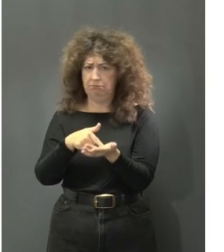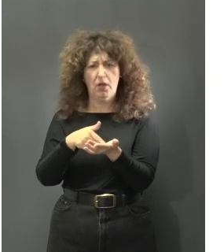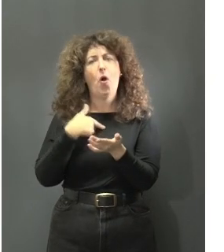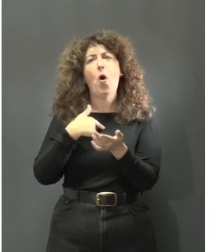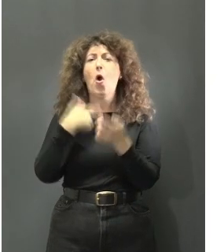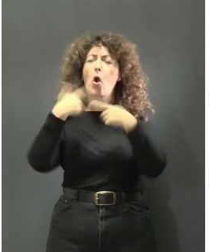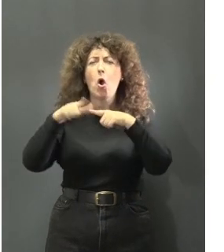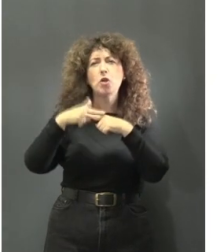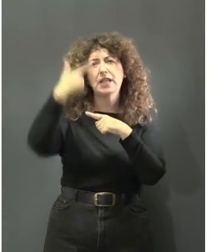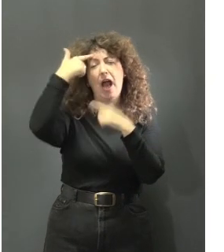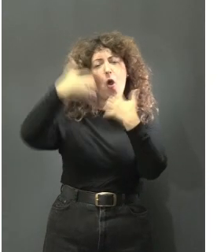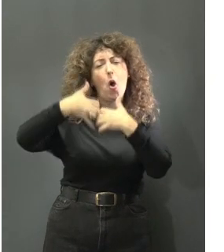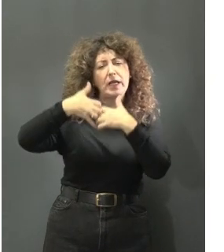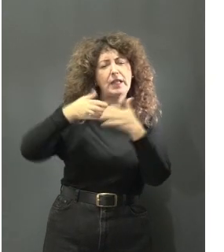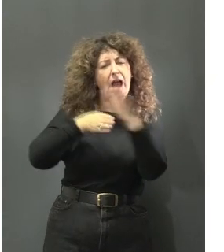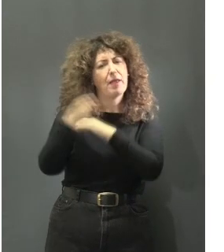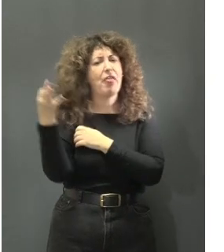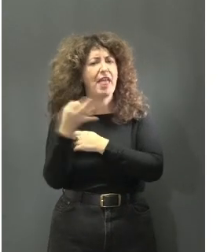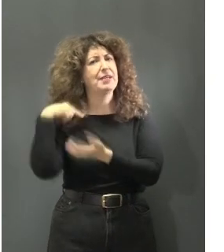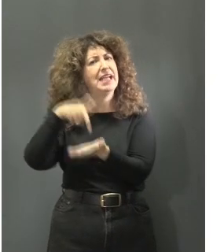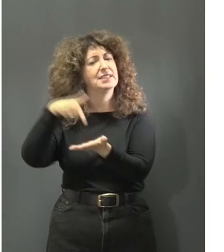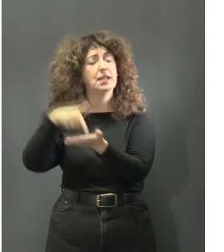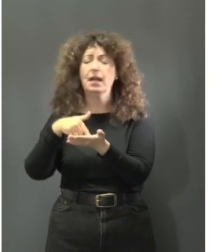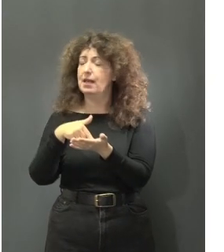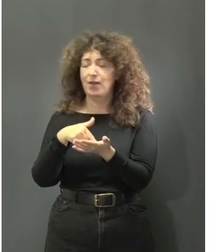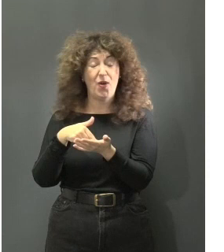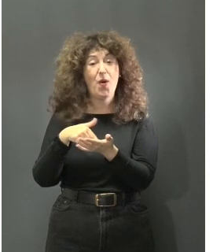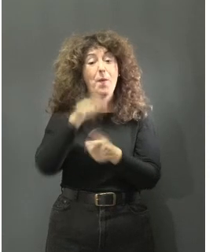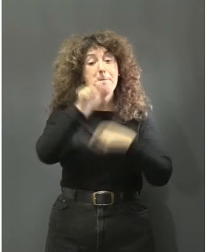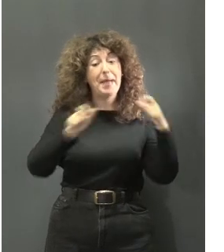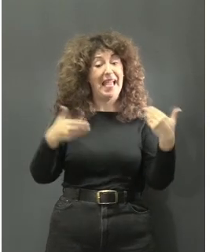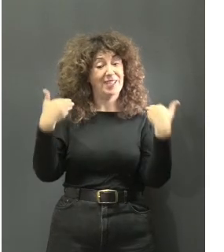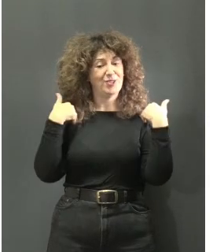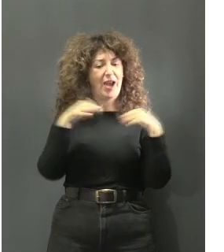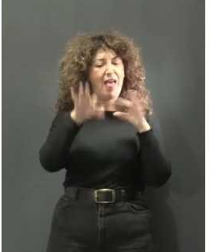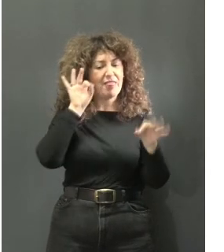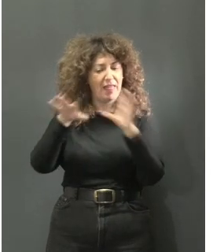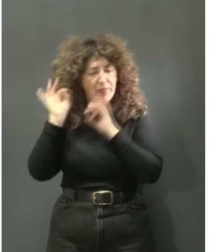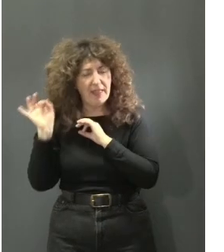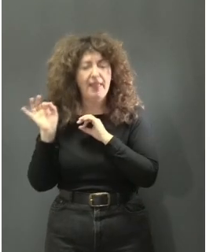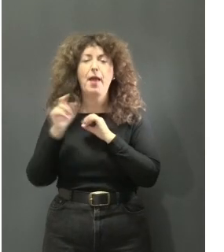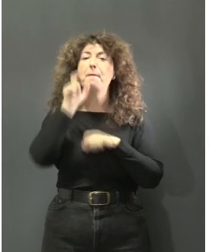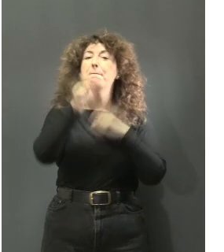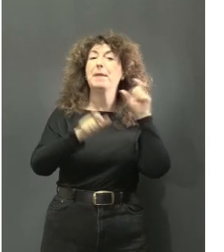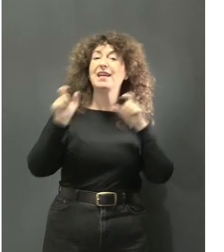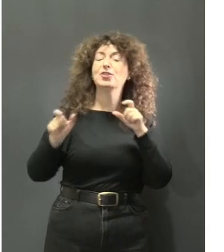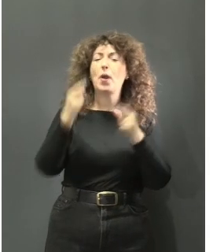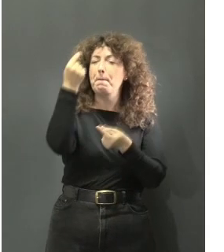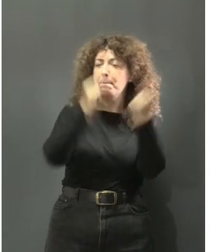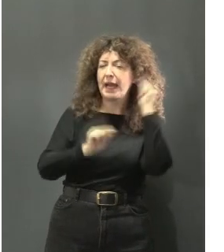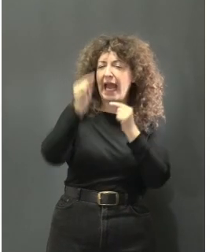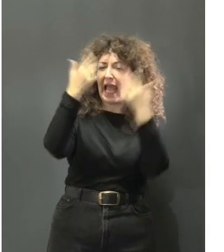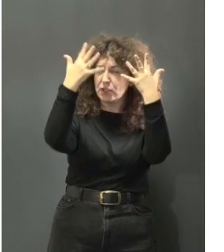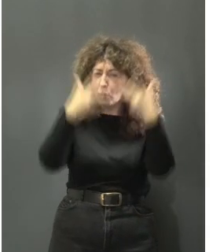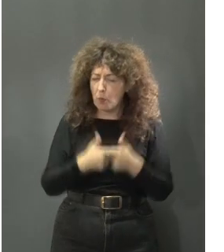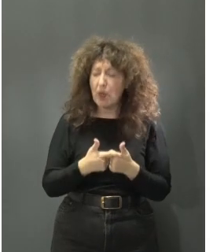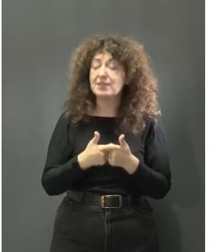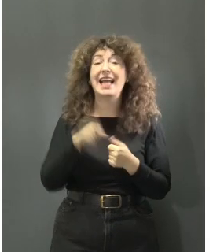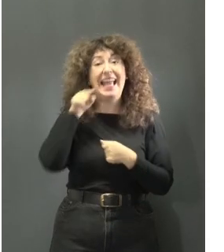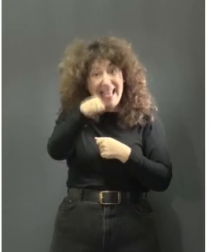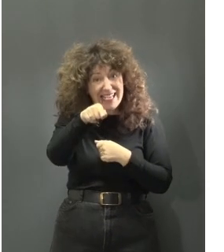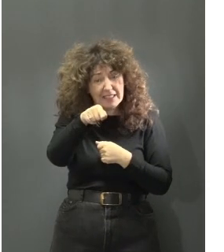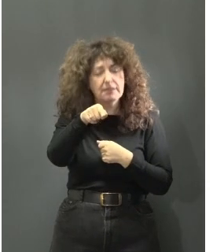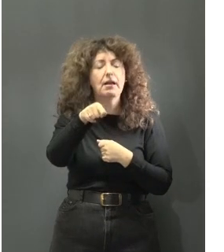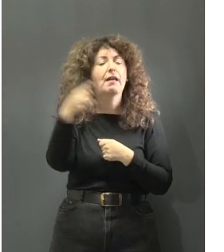cognitivamente accesible, sino que quien tiene que decidir o quien tiene que poner los medios, quien tiene que presupuestar, sepa que tiene la